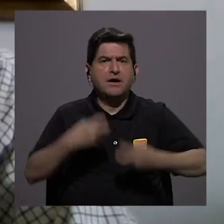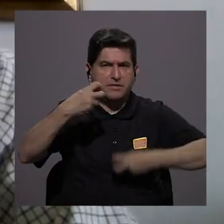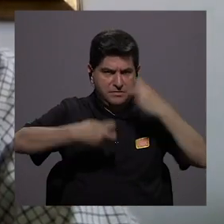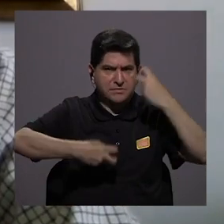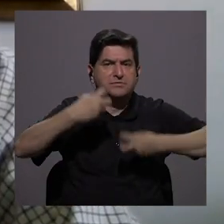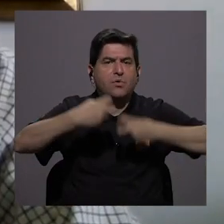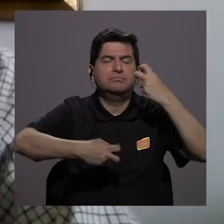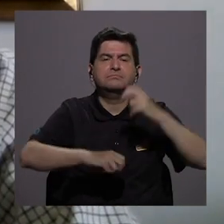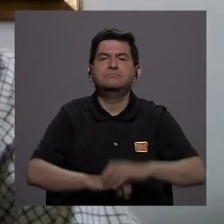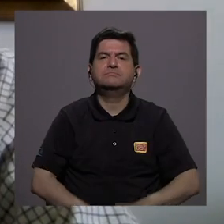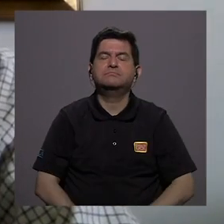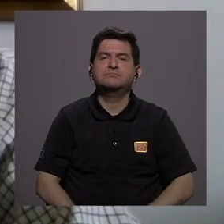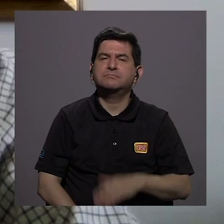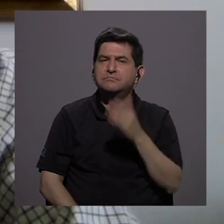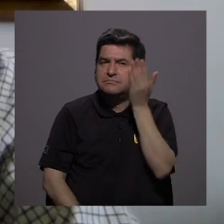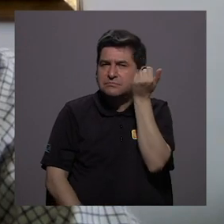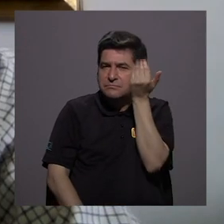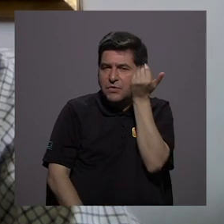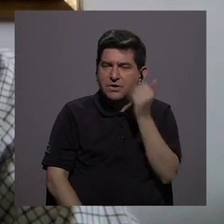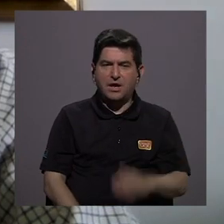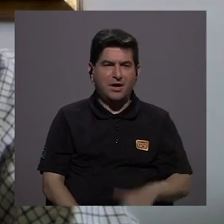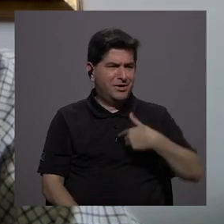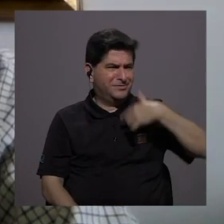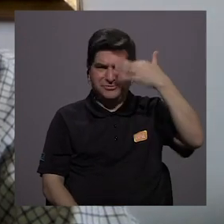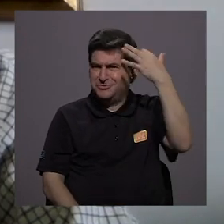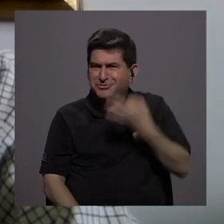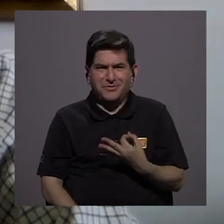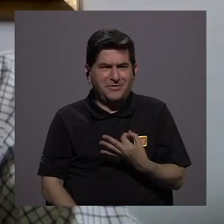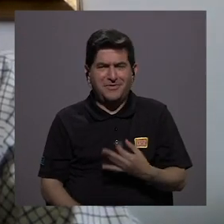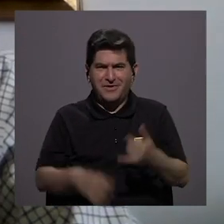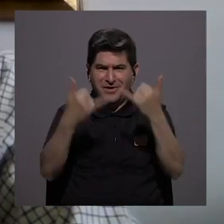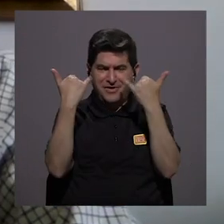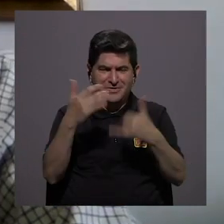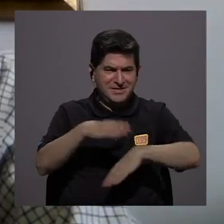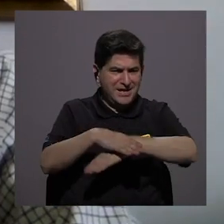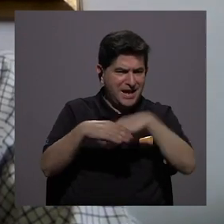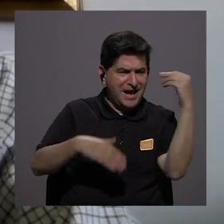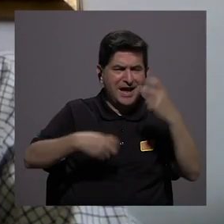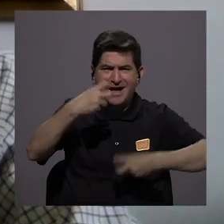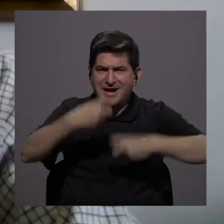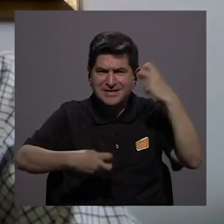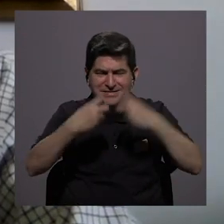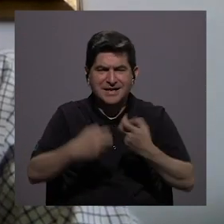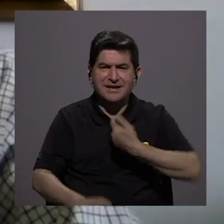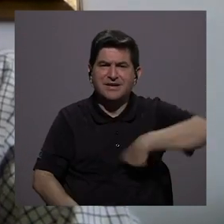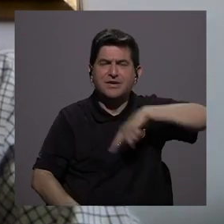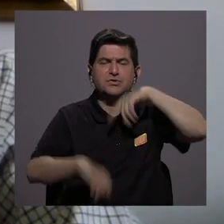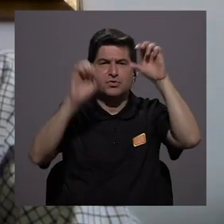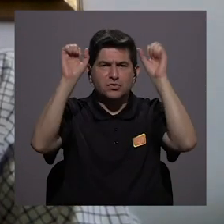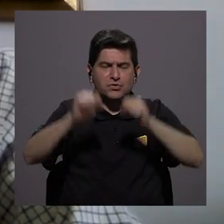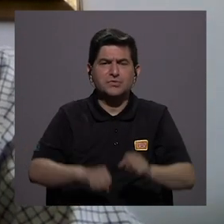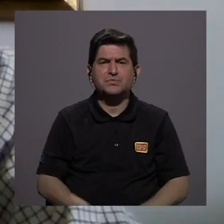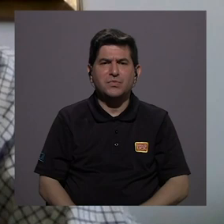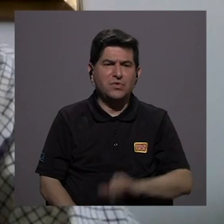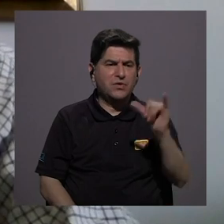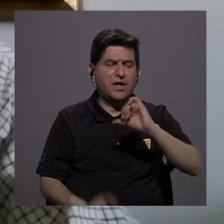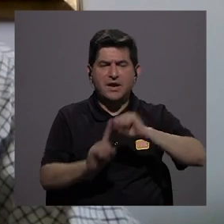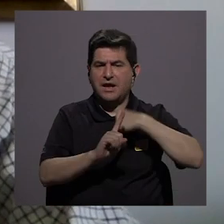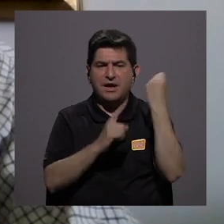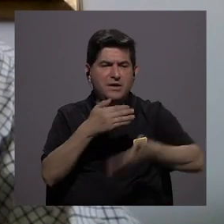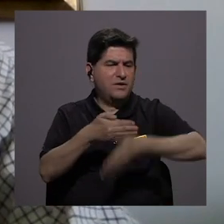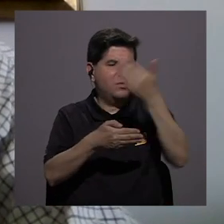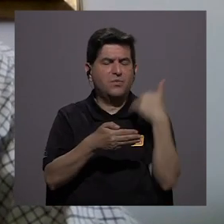crisis, porque yo no creo que una vez que salgamos de la crisis vamos a poder recuperar lo mismo que teníamos